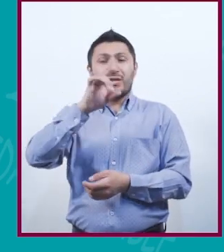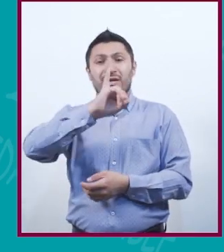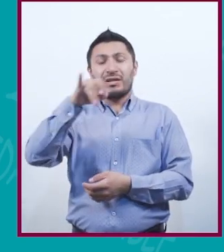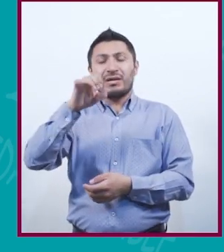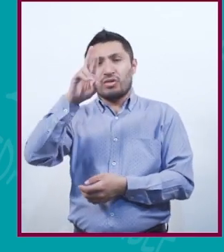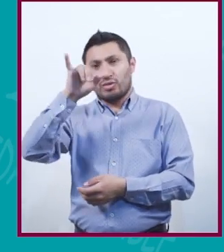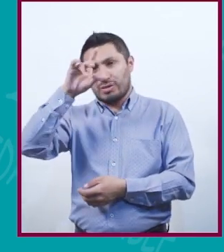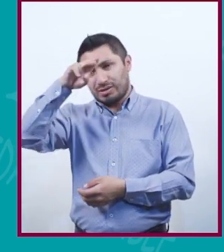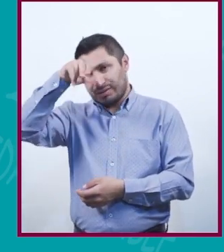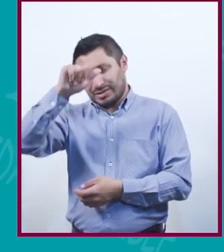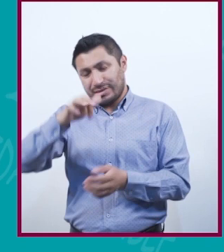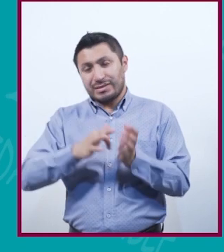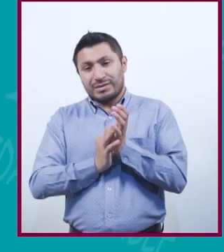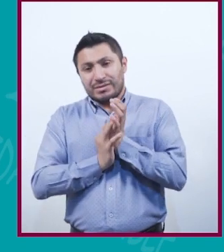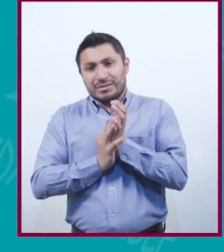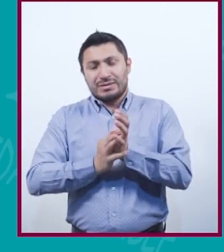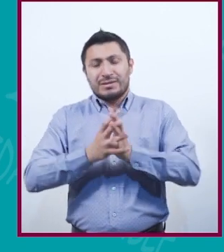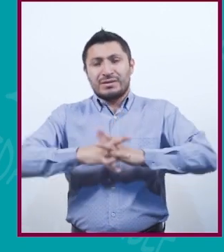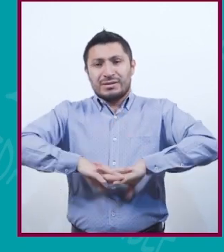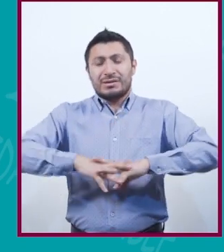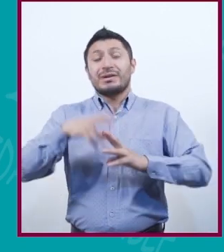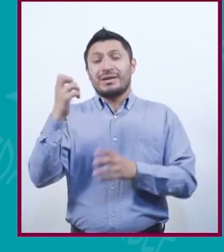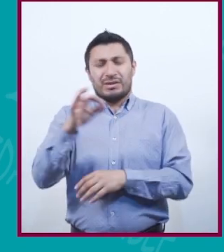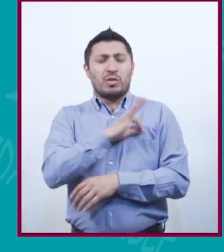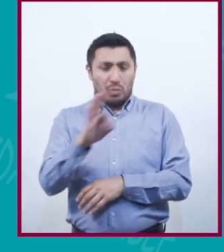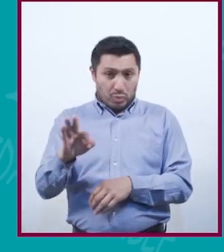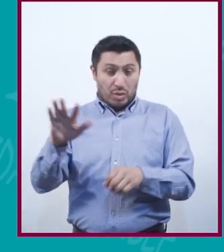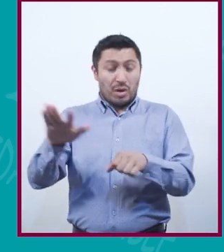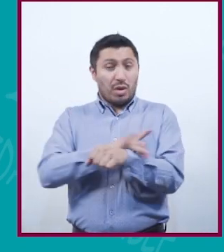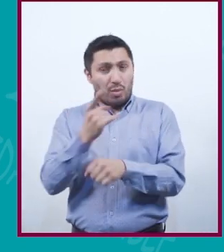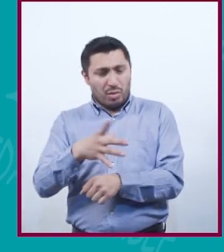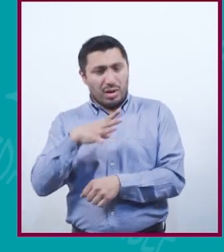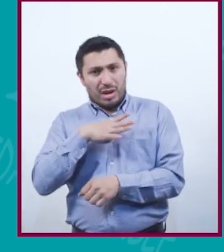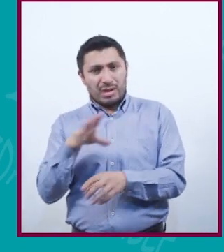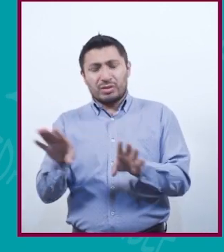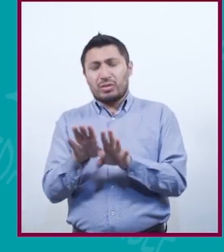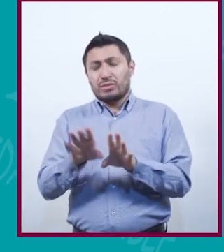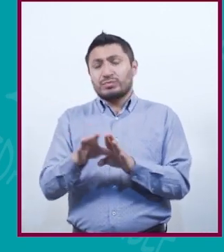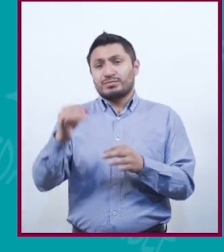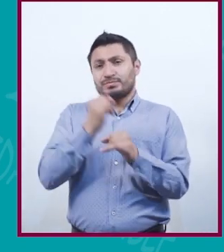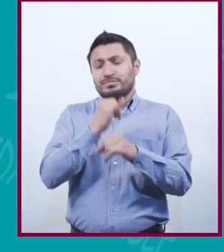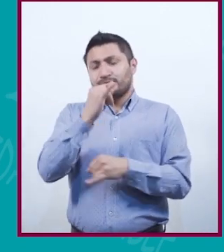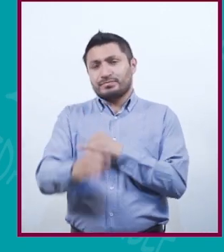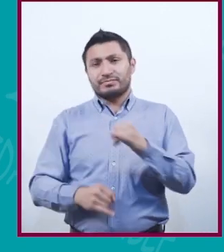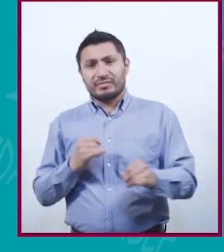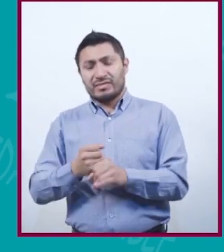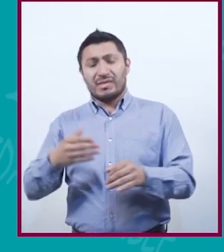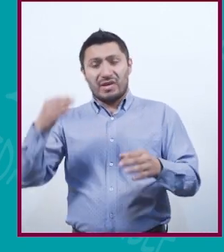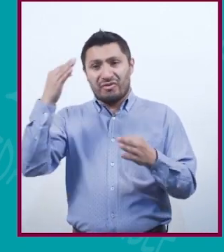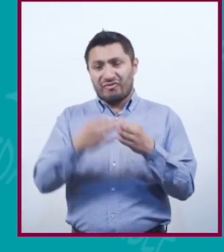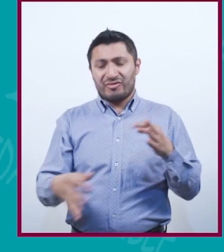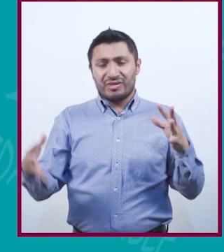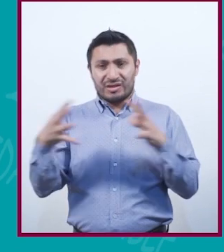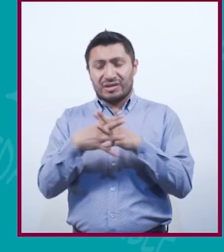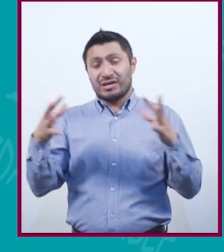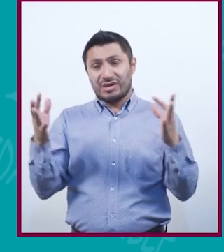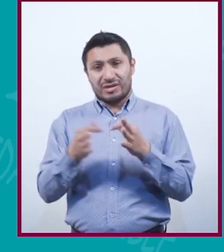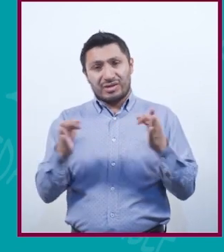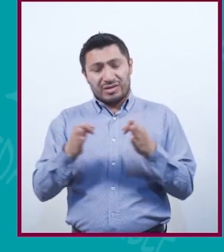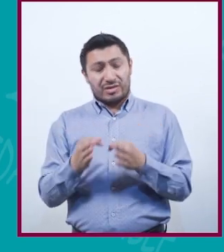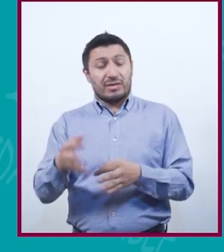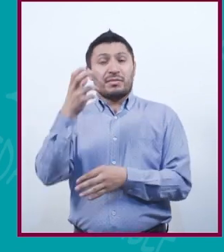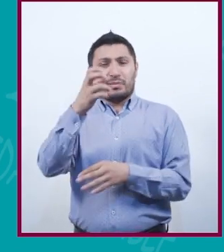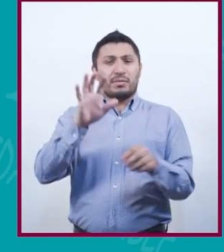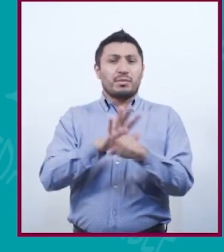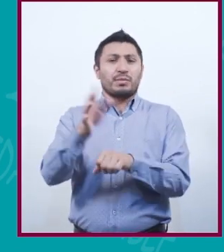de Jordania. Y este éxito fue posible en buena medida por una coyuntura internacional marcada por el fin de la Guerra Fría. Y